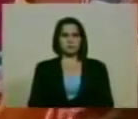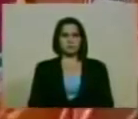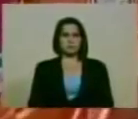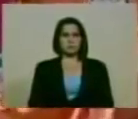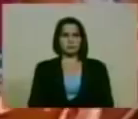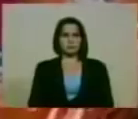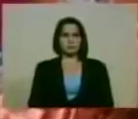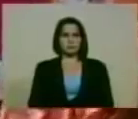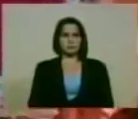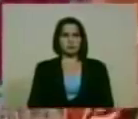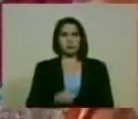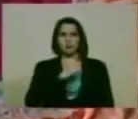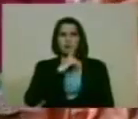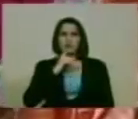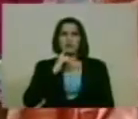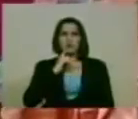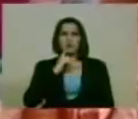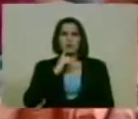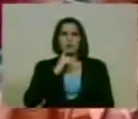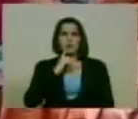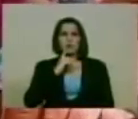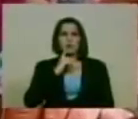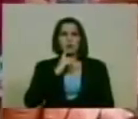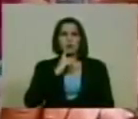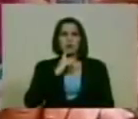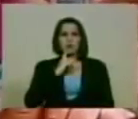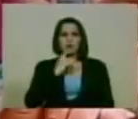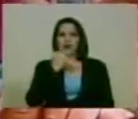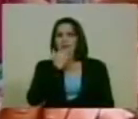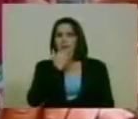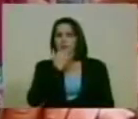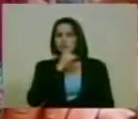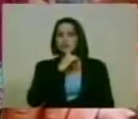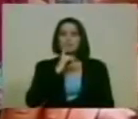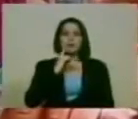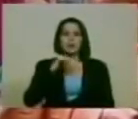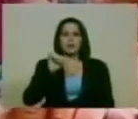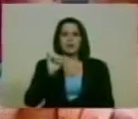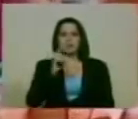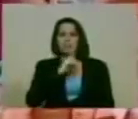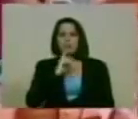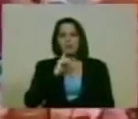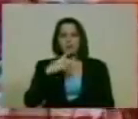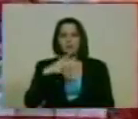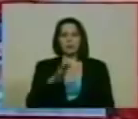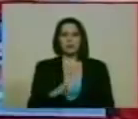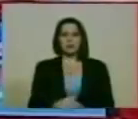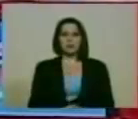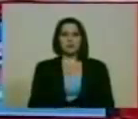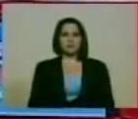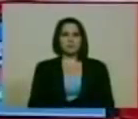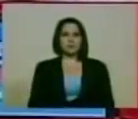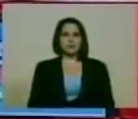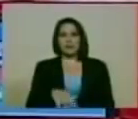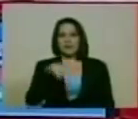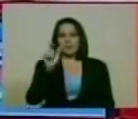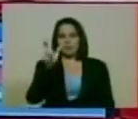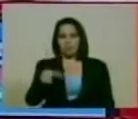¿Y cómo es? Fedra. Lo mismo, Freda y Fedra. La misma